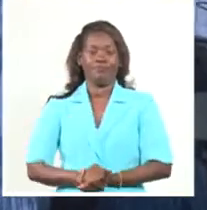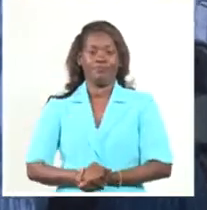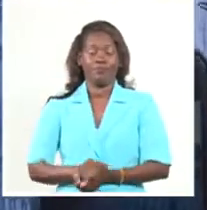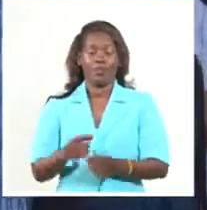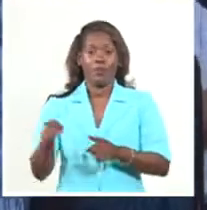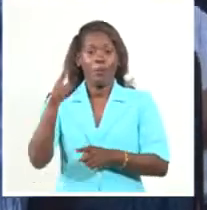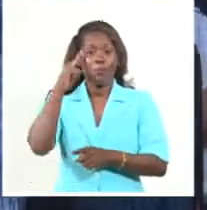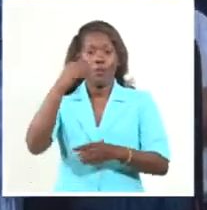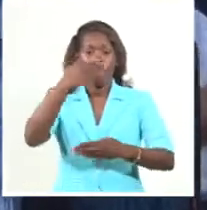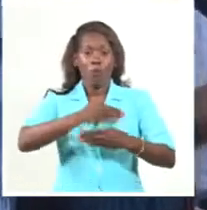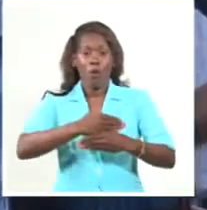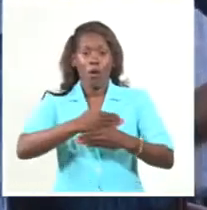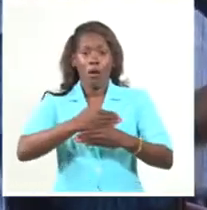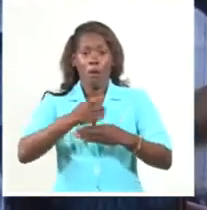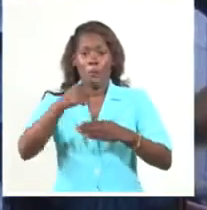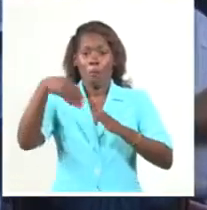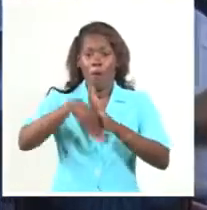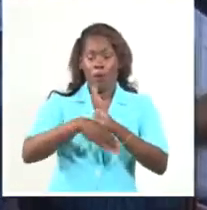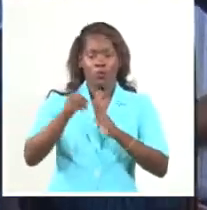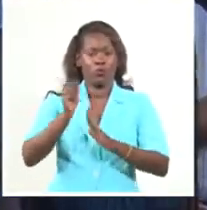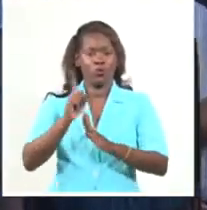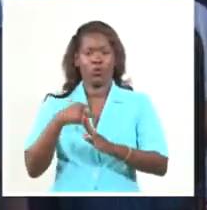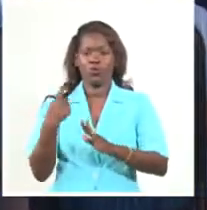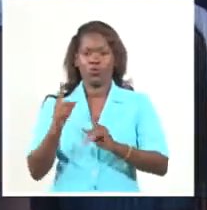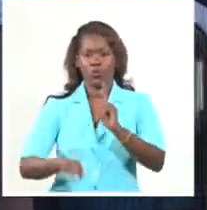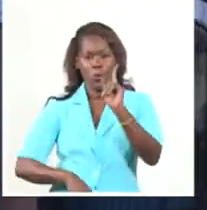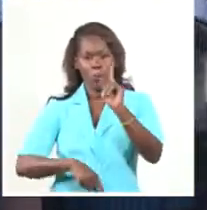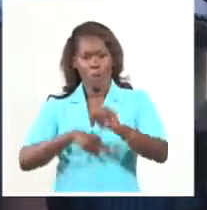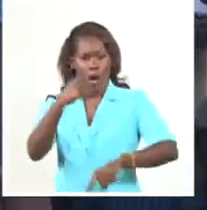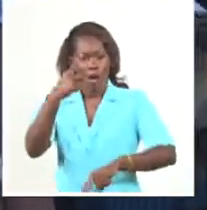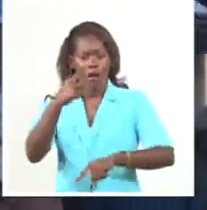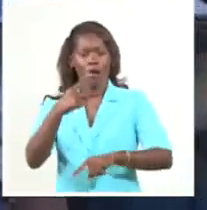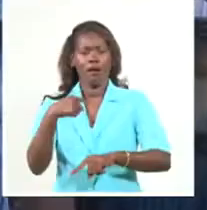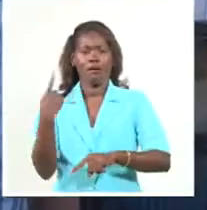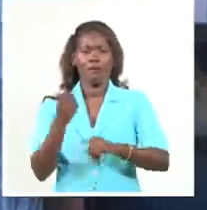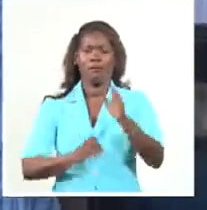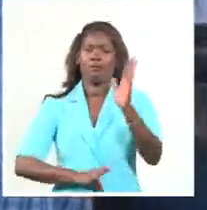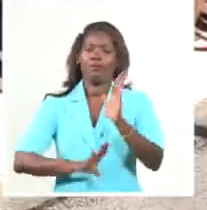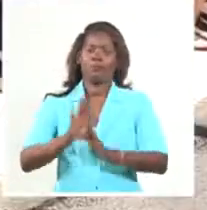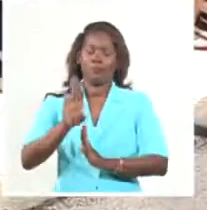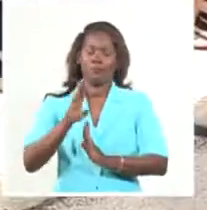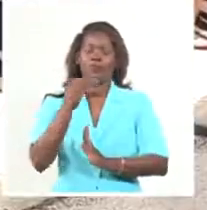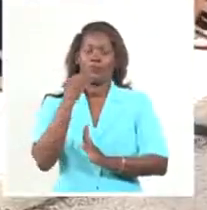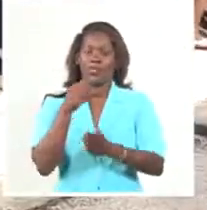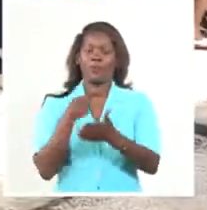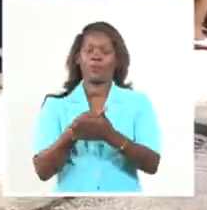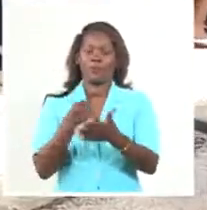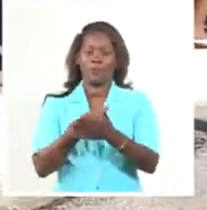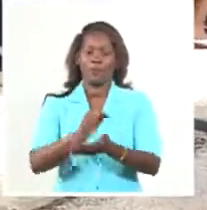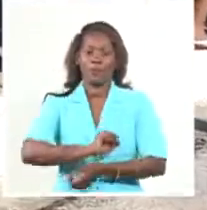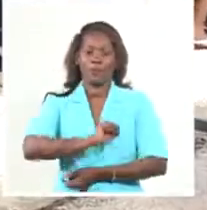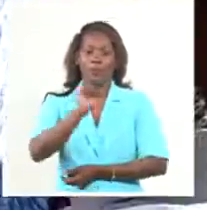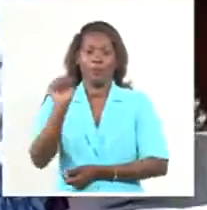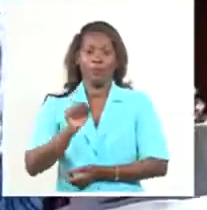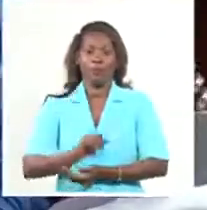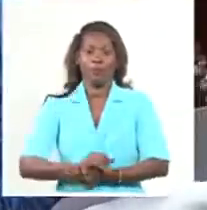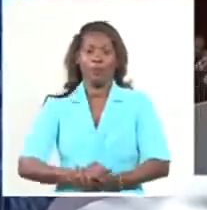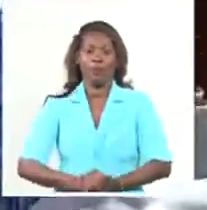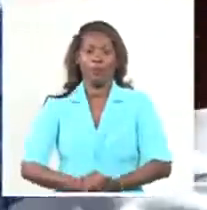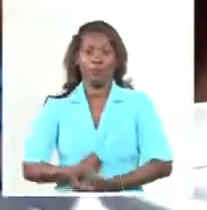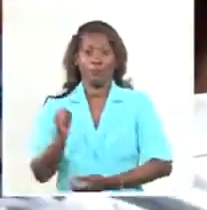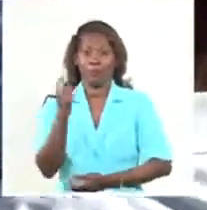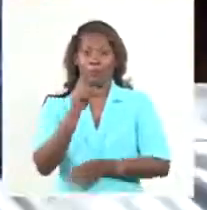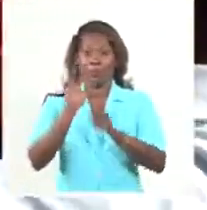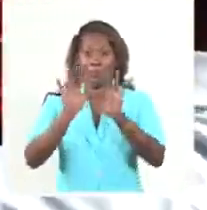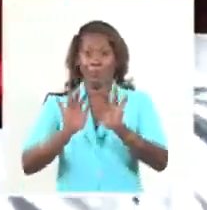va a aflojar, pero nosotros nos vamos a ir por encima del bloqueo con resistencia creativa y vamos a seguir avanzando. Como parte del recorrido, el primer secretario del partido